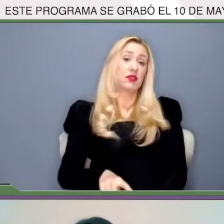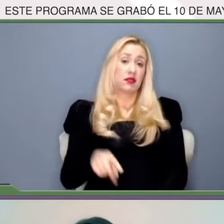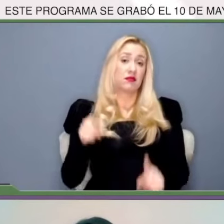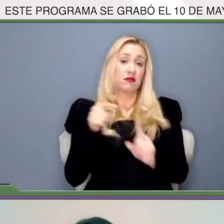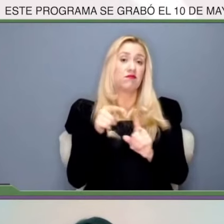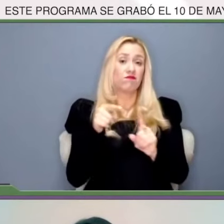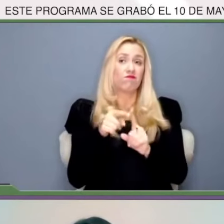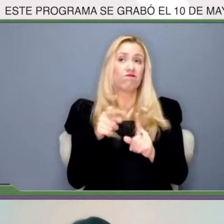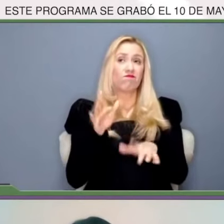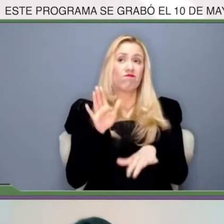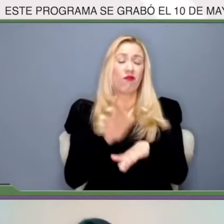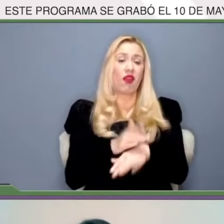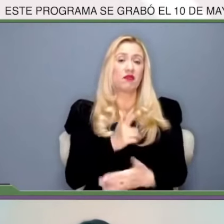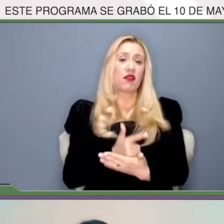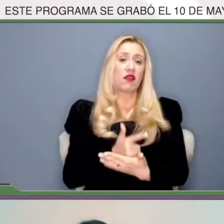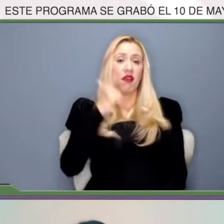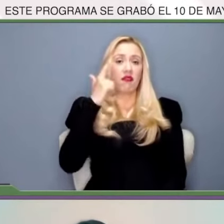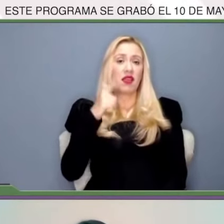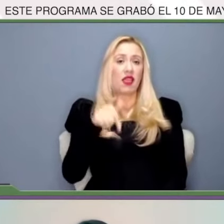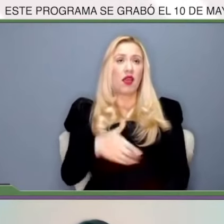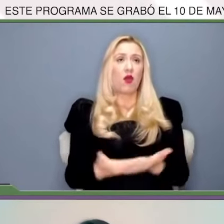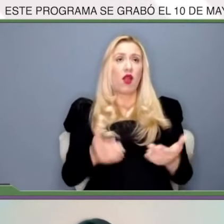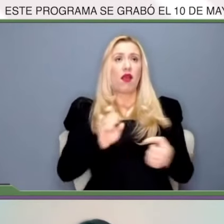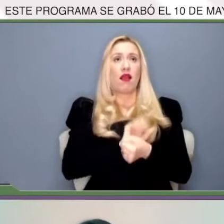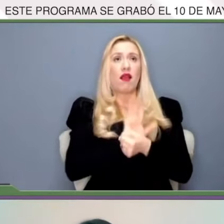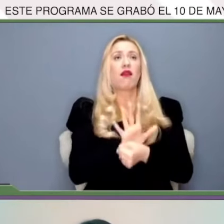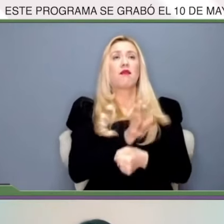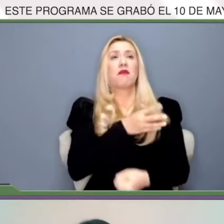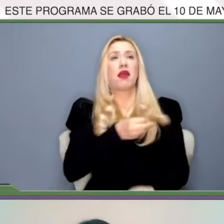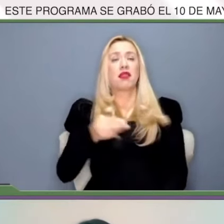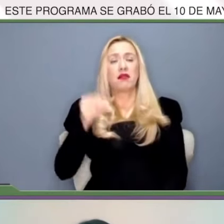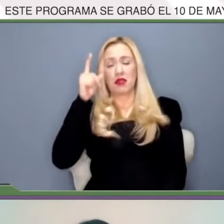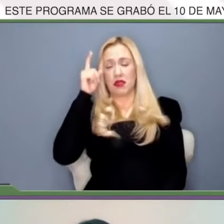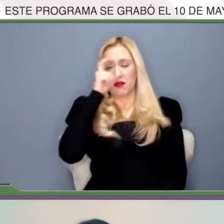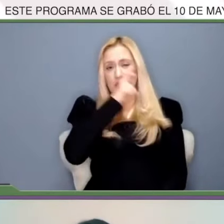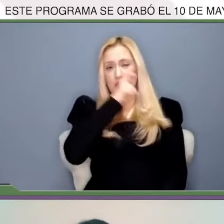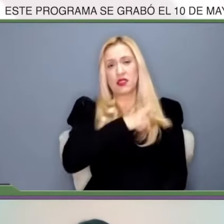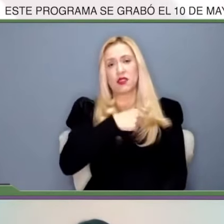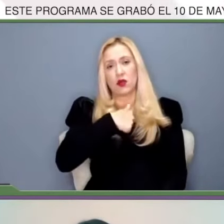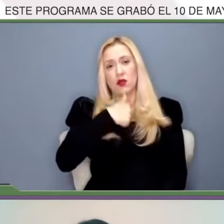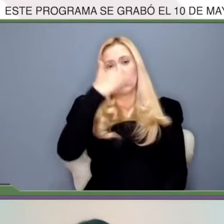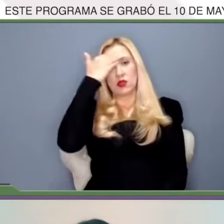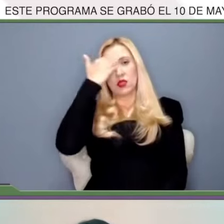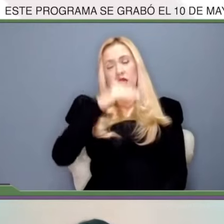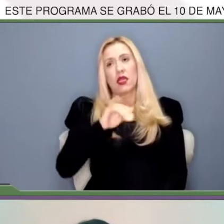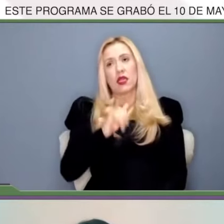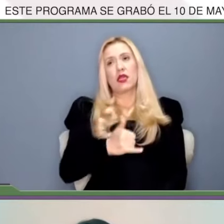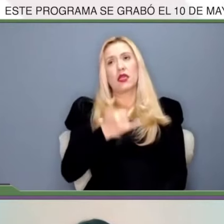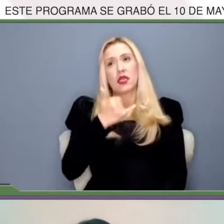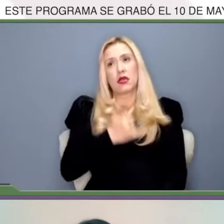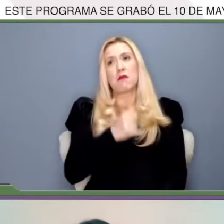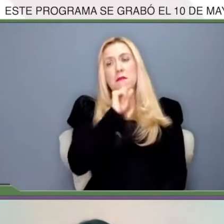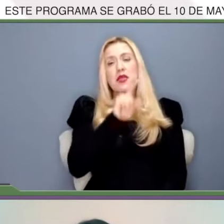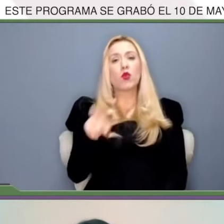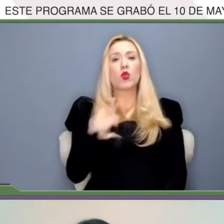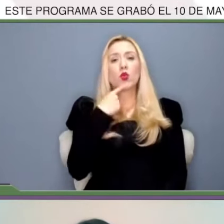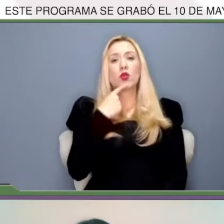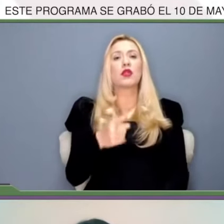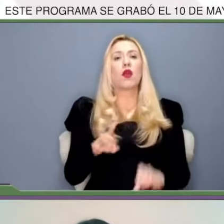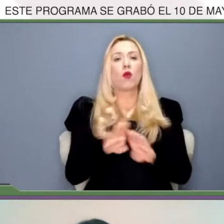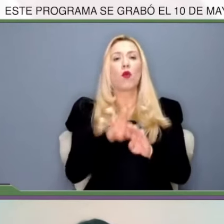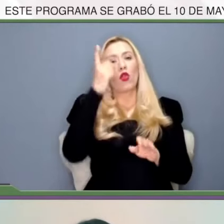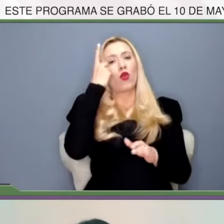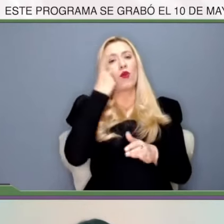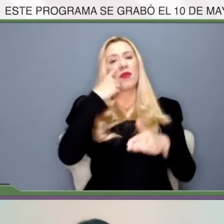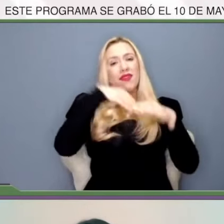los impactos más graves de la pandemia en la comunidad, me parece, junto con el que ya mencionas del albergue de la vivienda, ¿no?